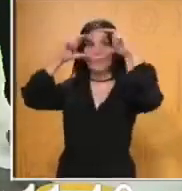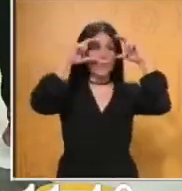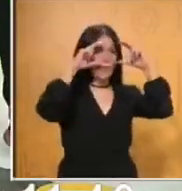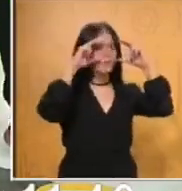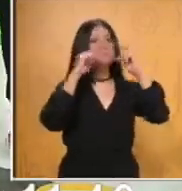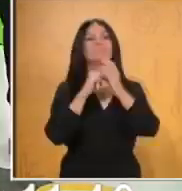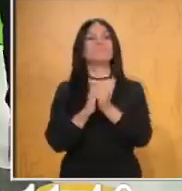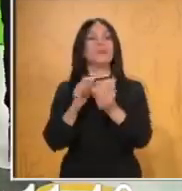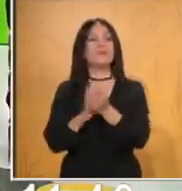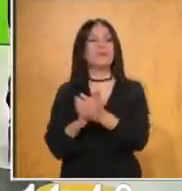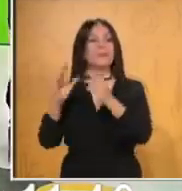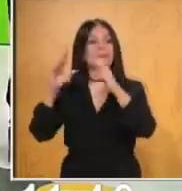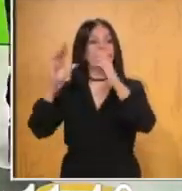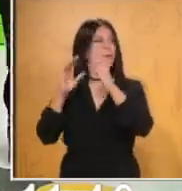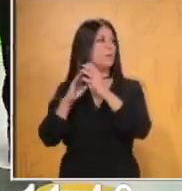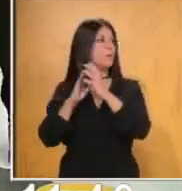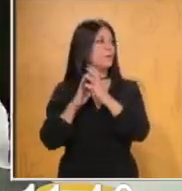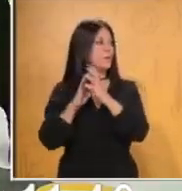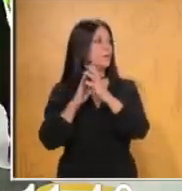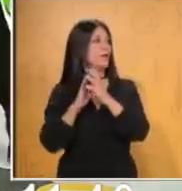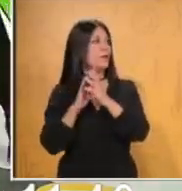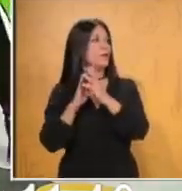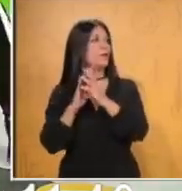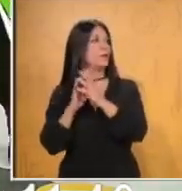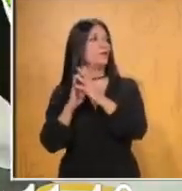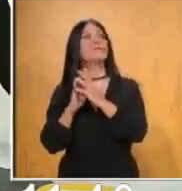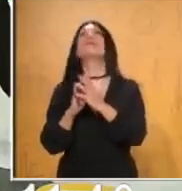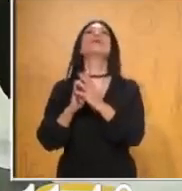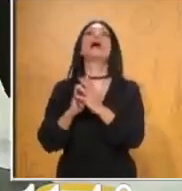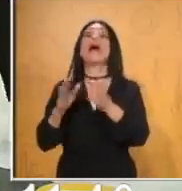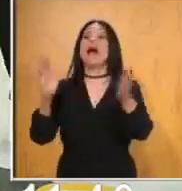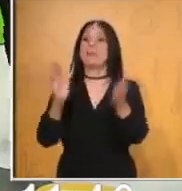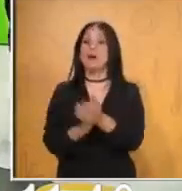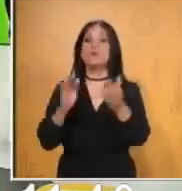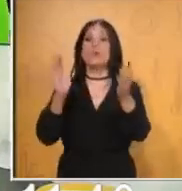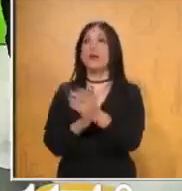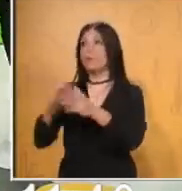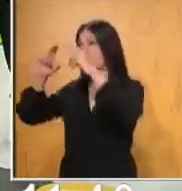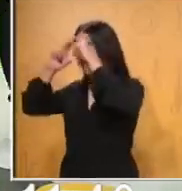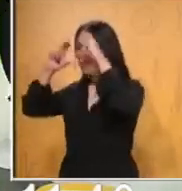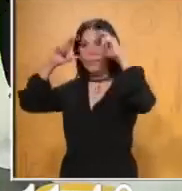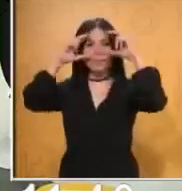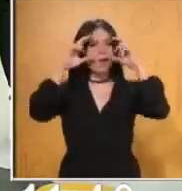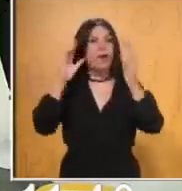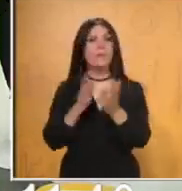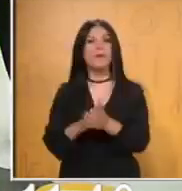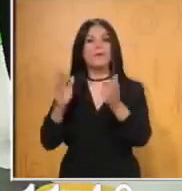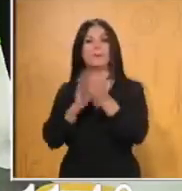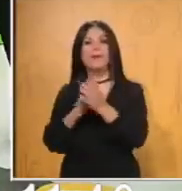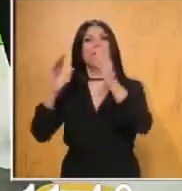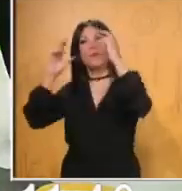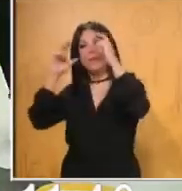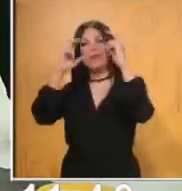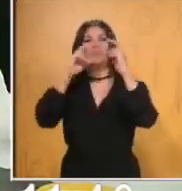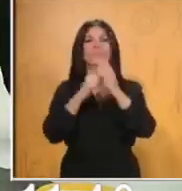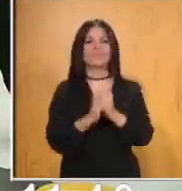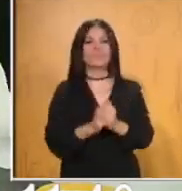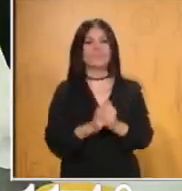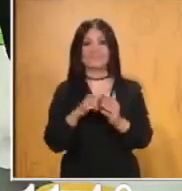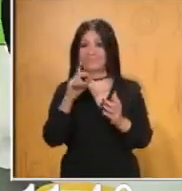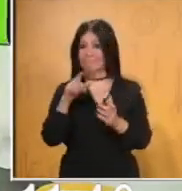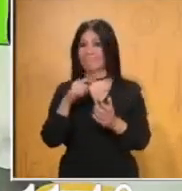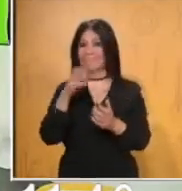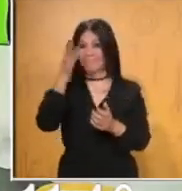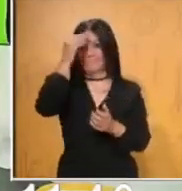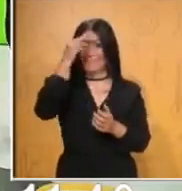veo, buceo. Aplauso, aplauso, te veo, buceo. Aplauso, te veo, buceo. Aplauso, aplauso, te veo, buceo. Aplauso, te veo, buceo. Dice bien, tiene